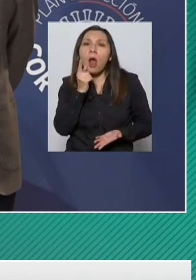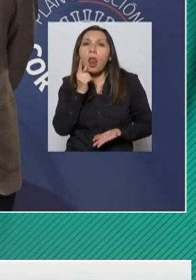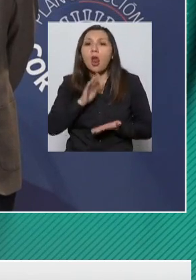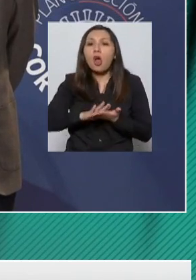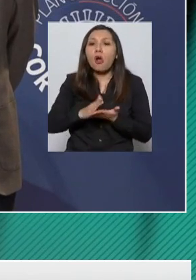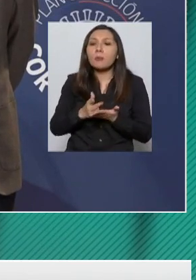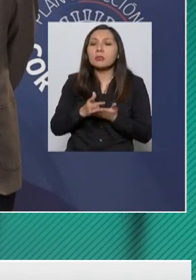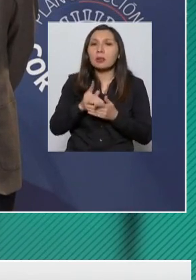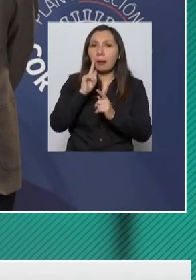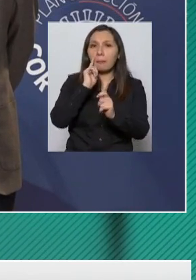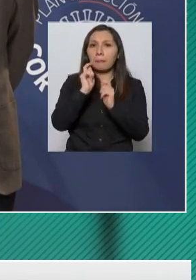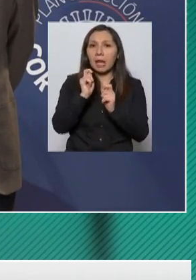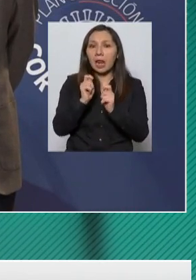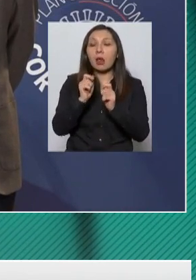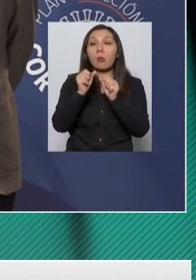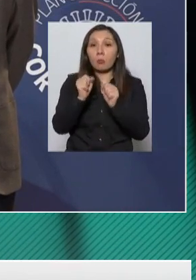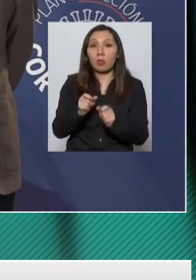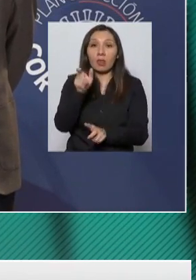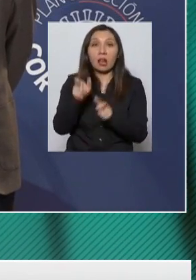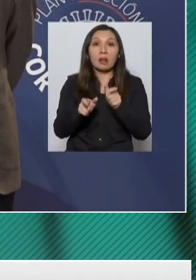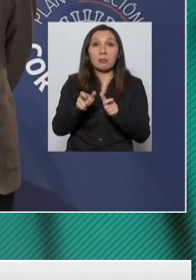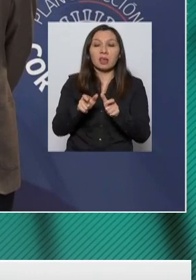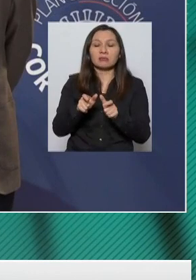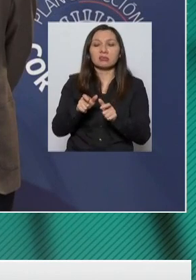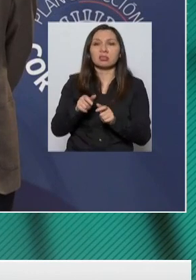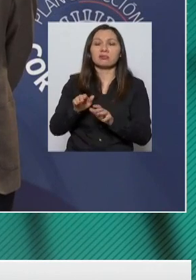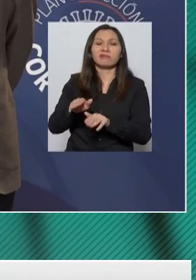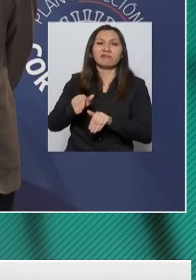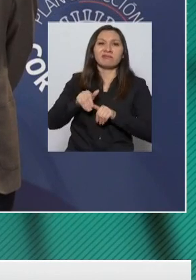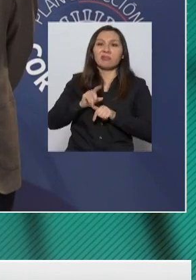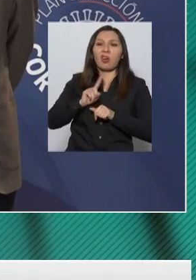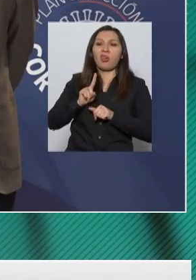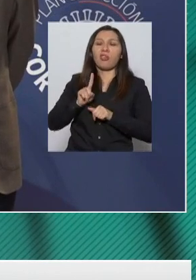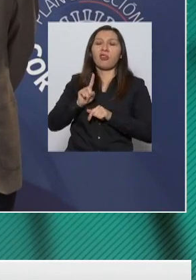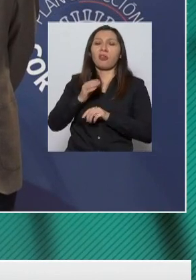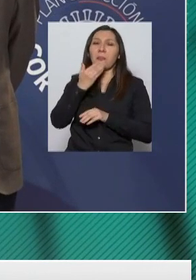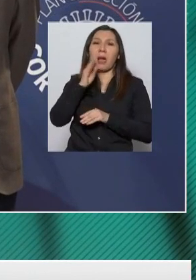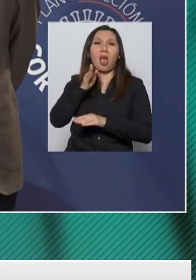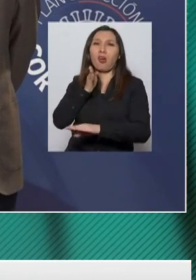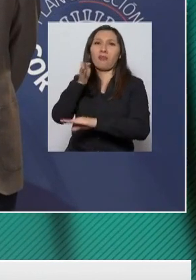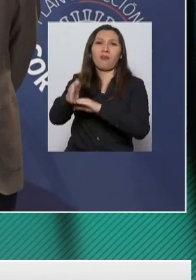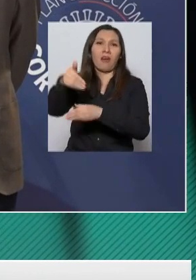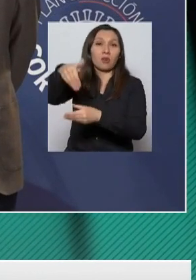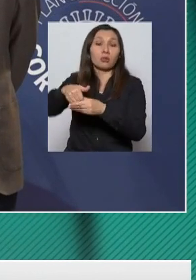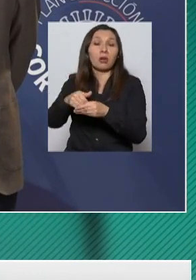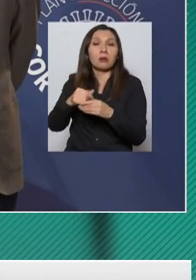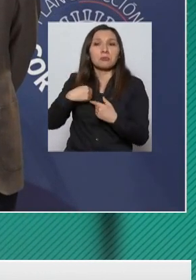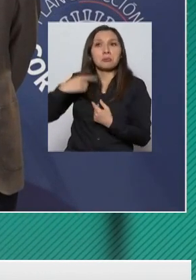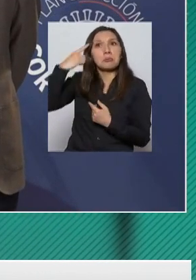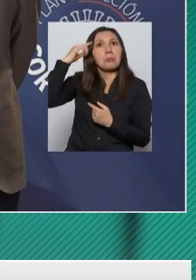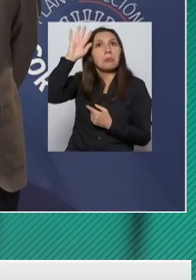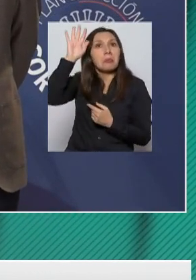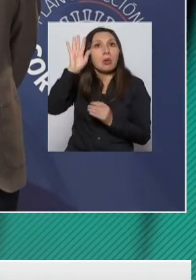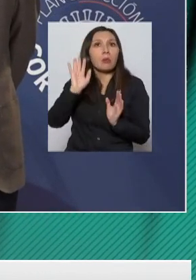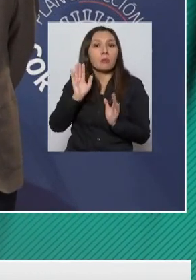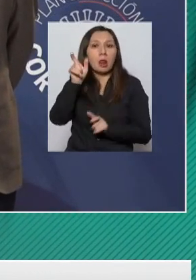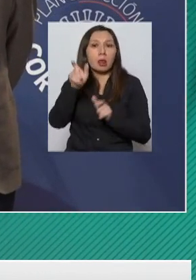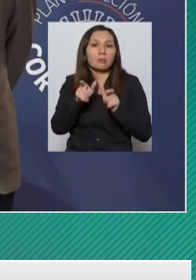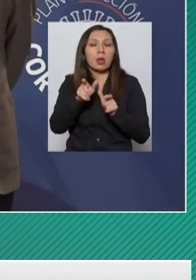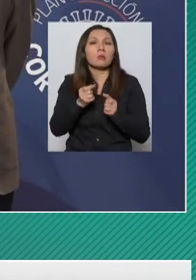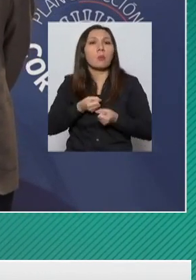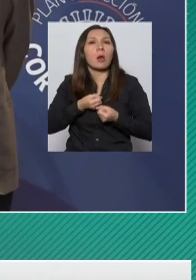el riesgo de que haya personas que se priven de concurrir a un acto de